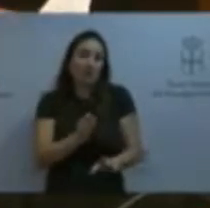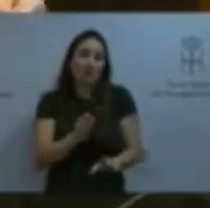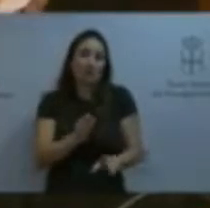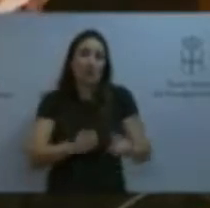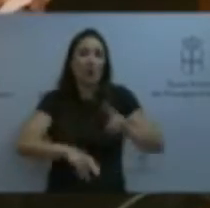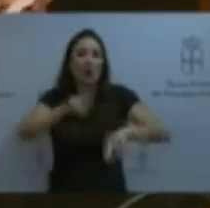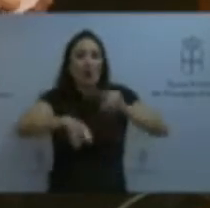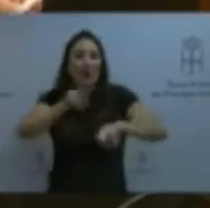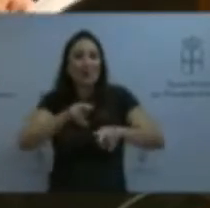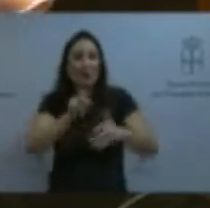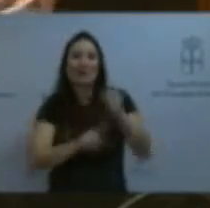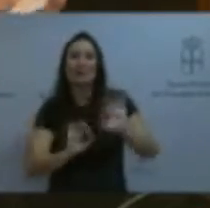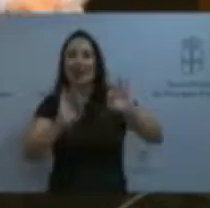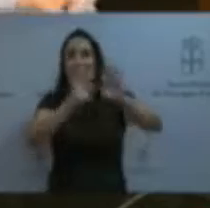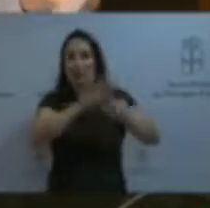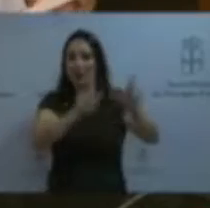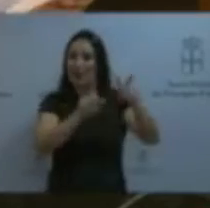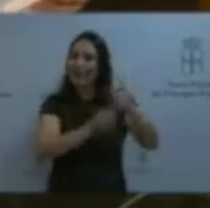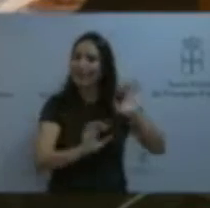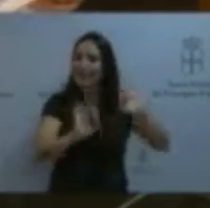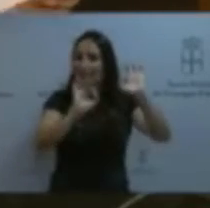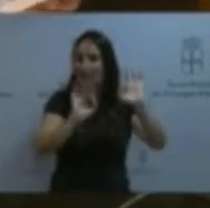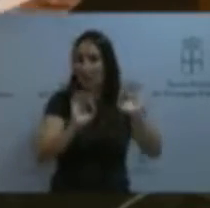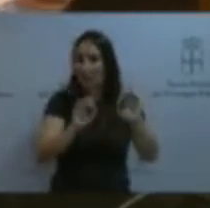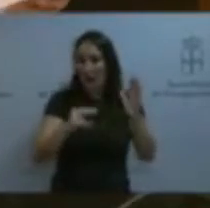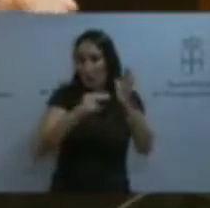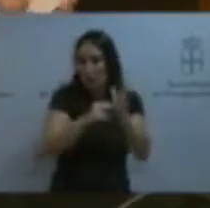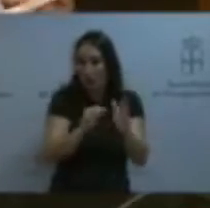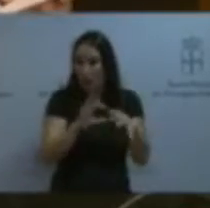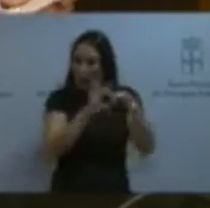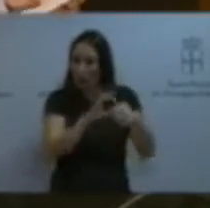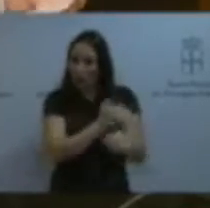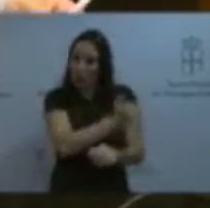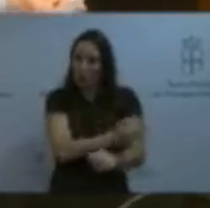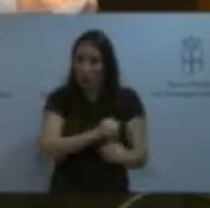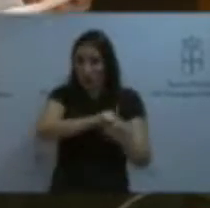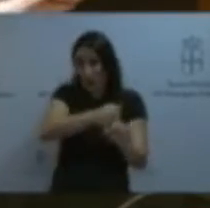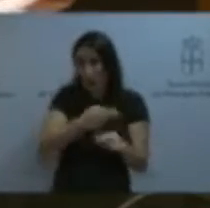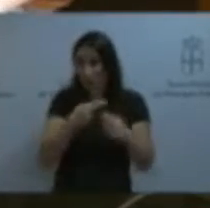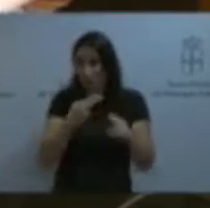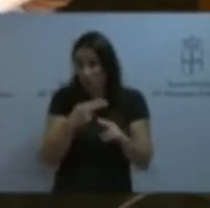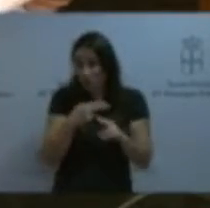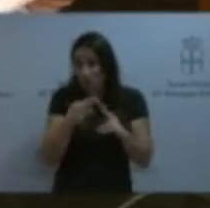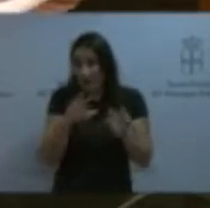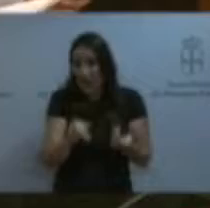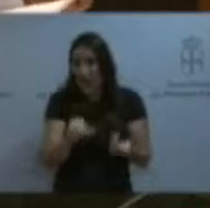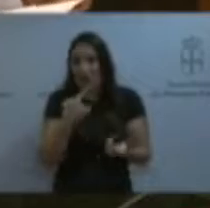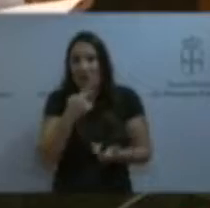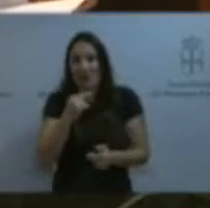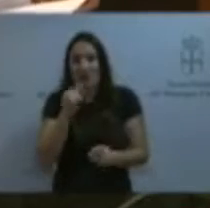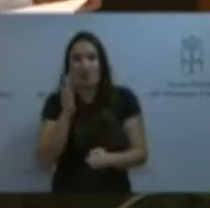VIP para Villa y para los amigos de Villa. Hay connivencia y presiones políticas, lo dice la propia Fiscalía